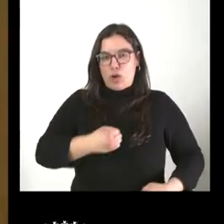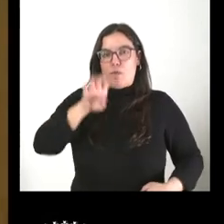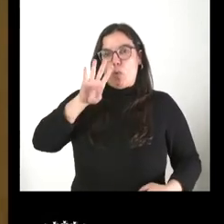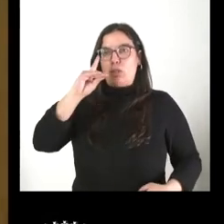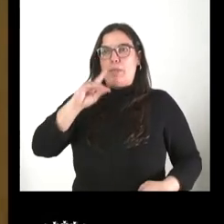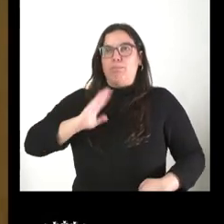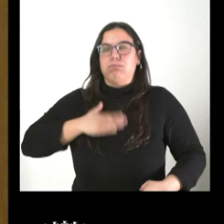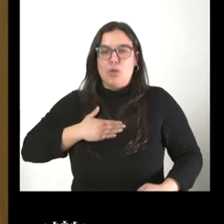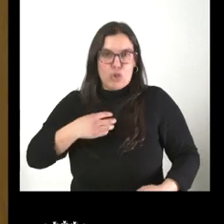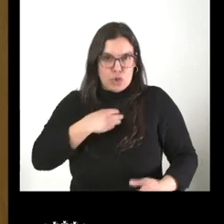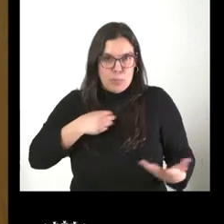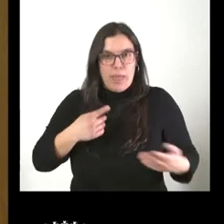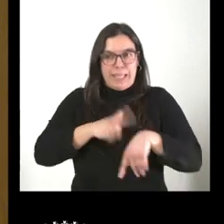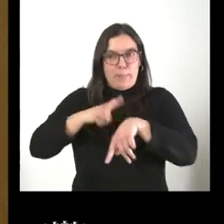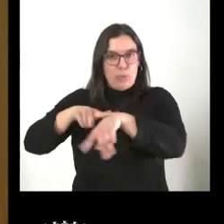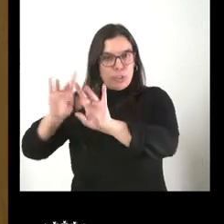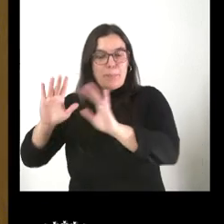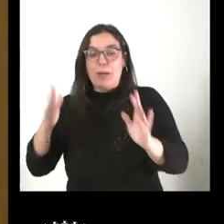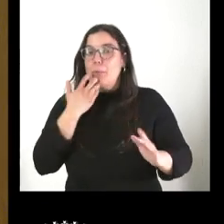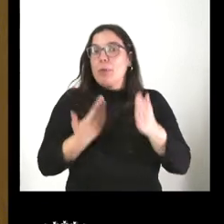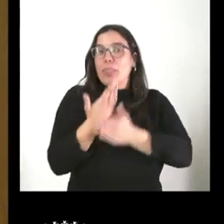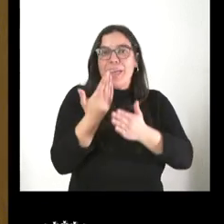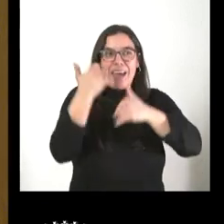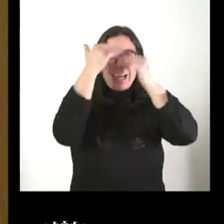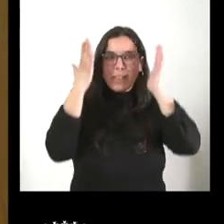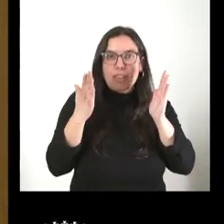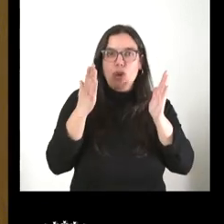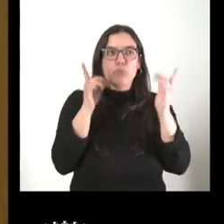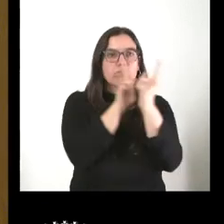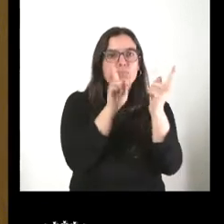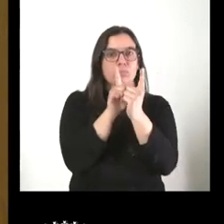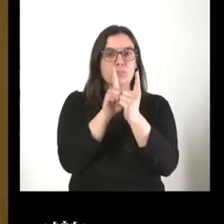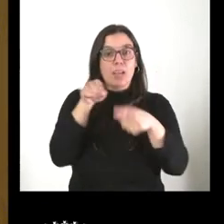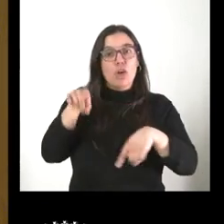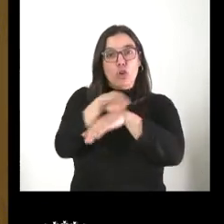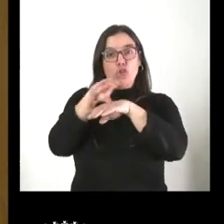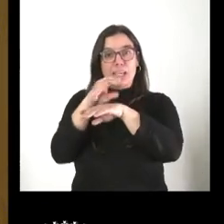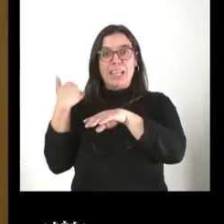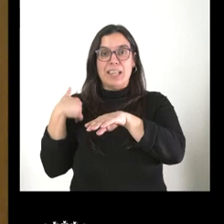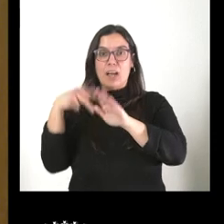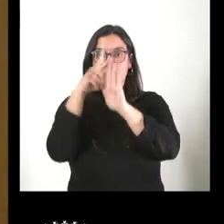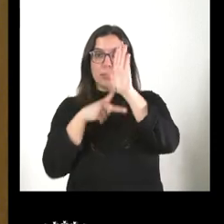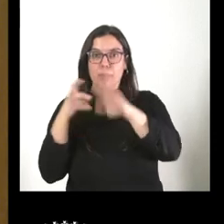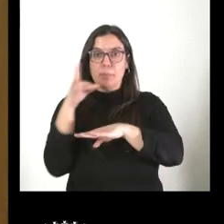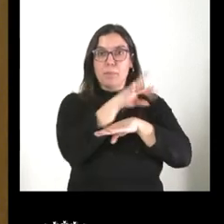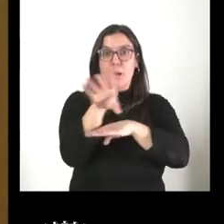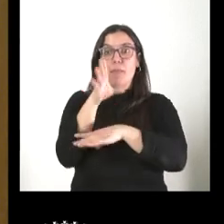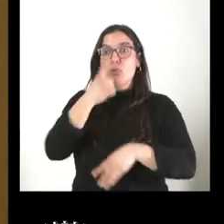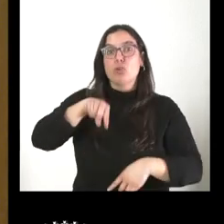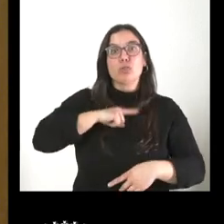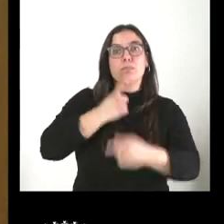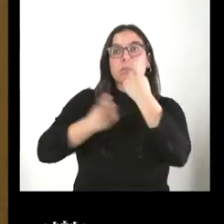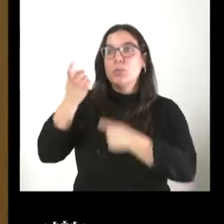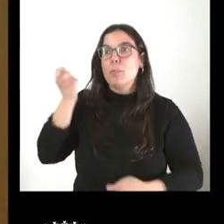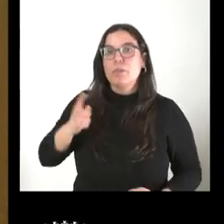algo de un día para otro pero me refería al día a día de la atención si la consejería ha trasladado porque Los profesionales con los que hablamos